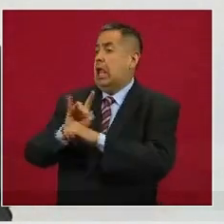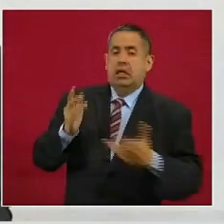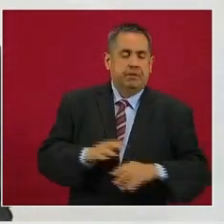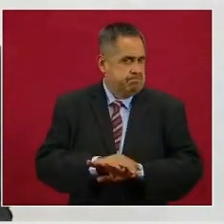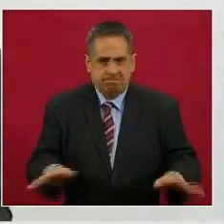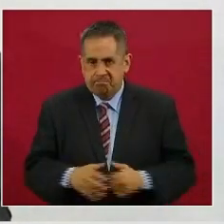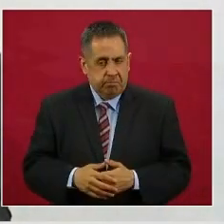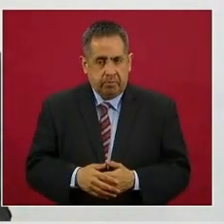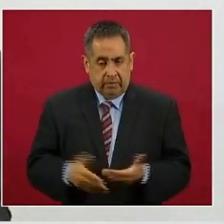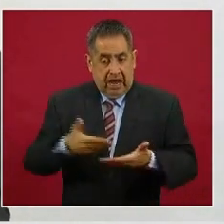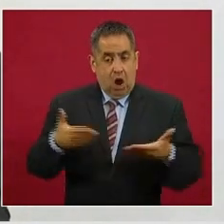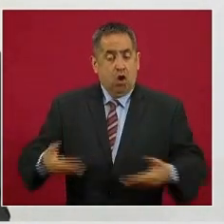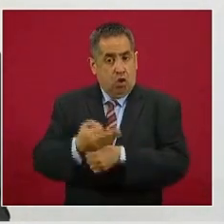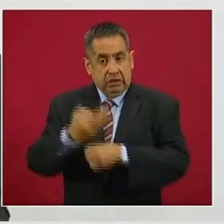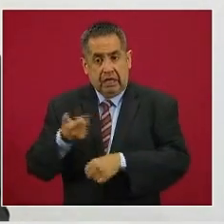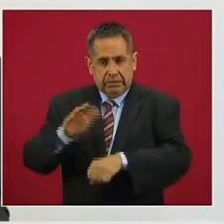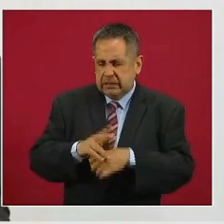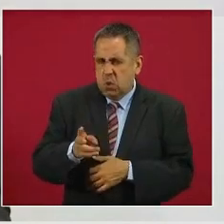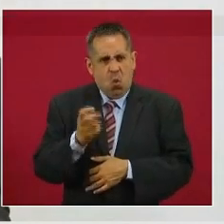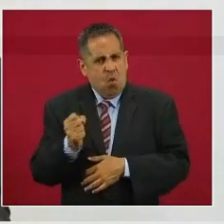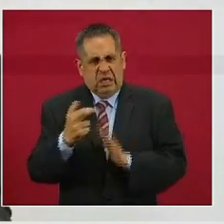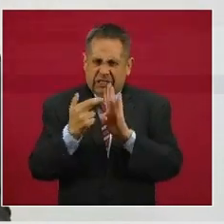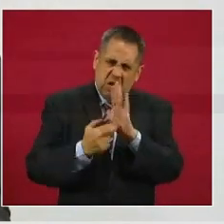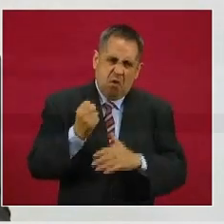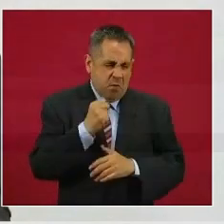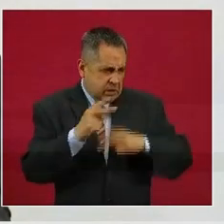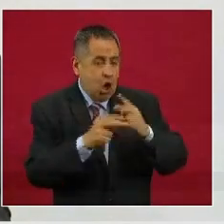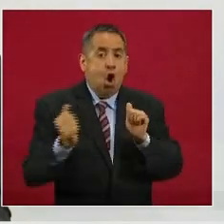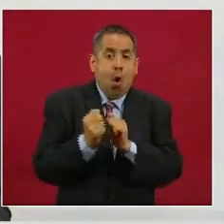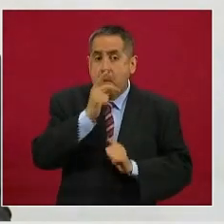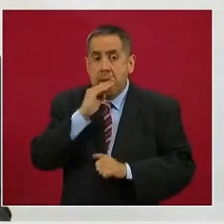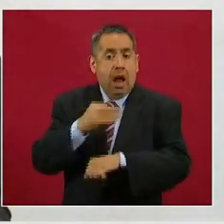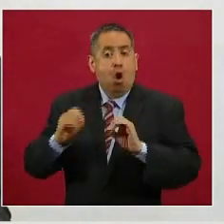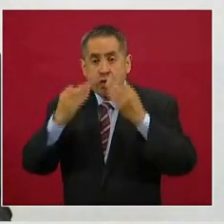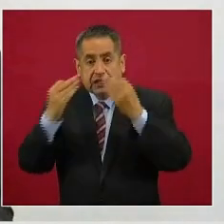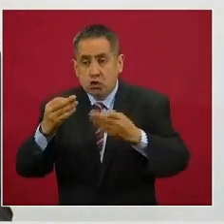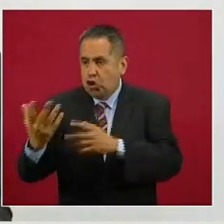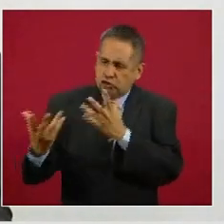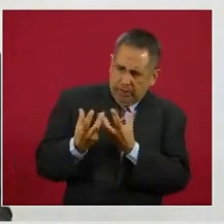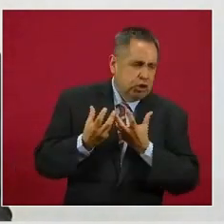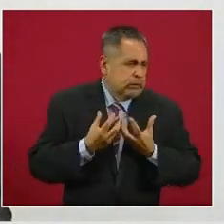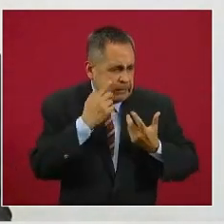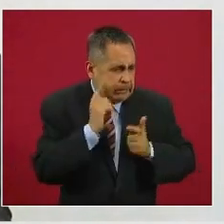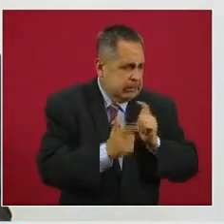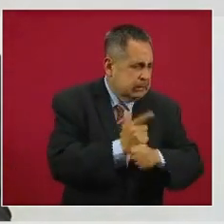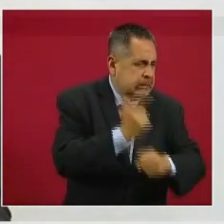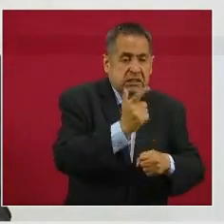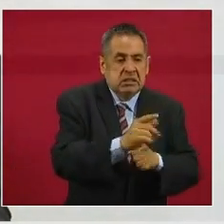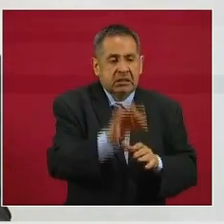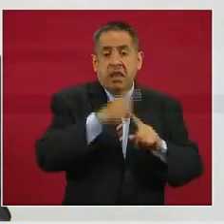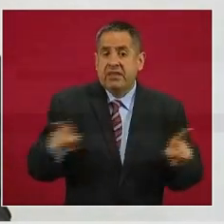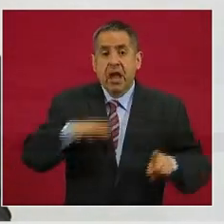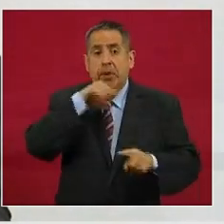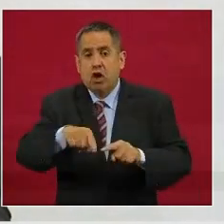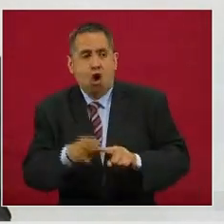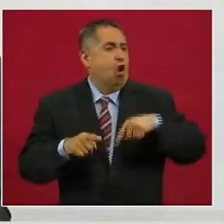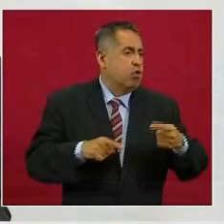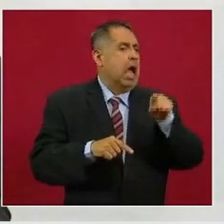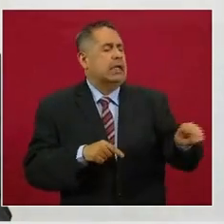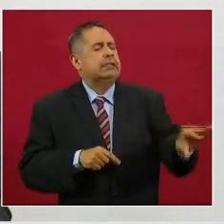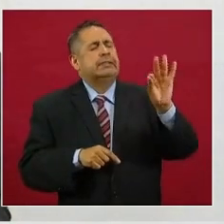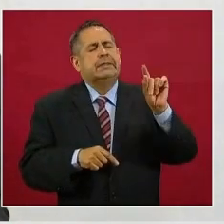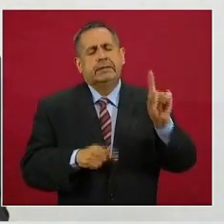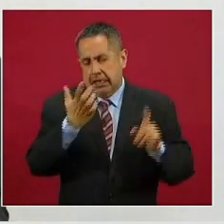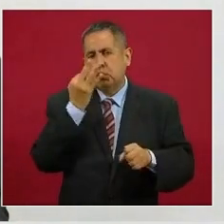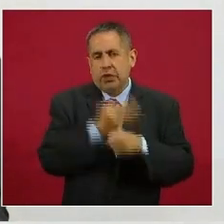esta administración, y bajo las normas periciales más estrictas y con la comparecencia de padres y testigos independientes, se han encontrado en un sitio distinto del basurero los restos de un estudiante